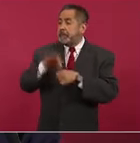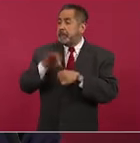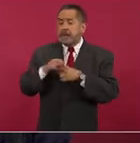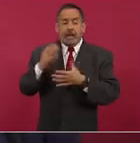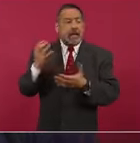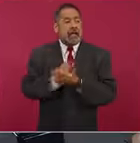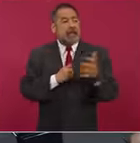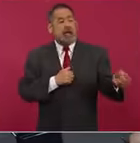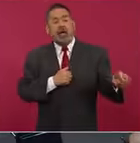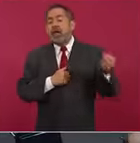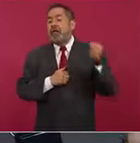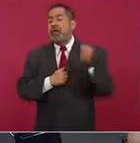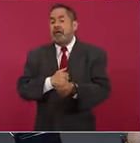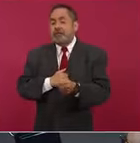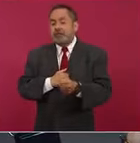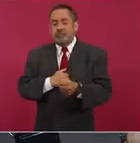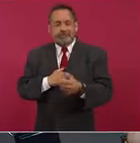Y el pueblo,